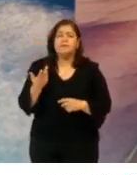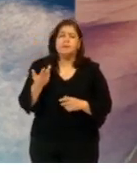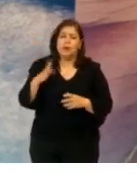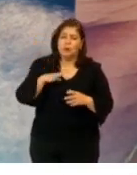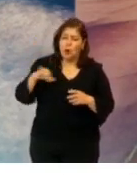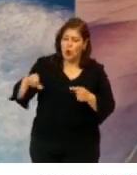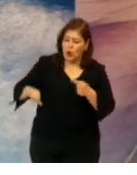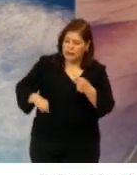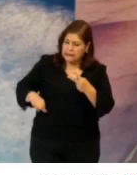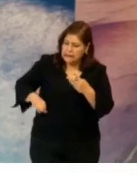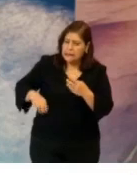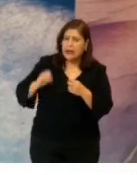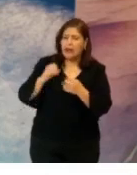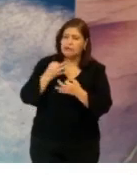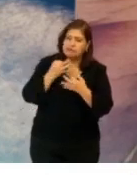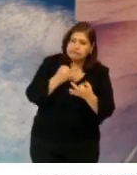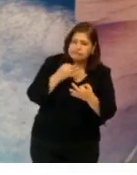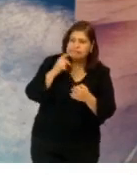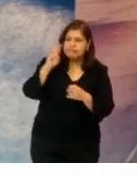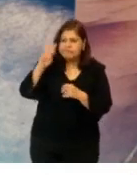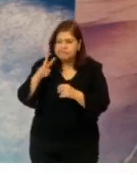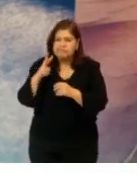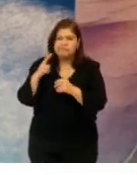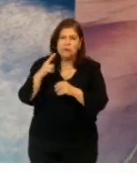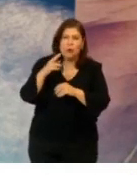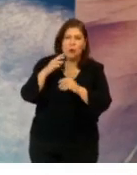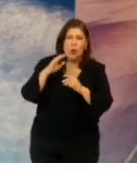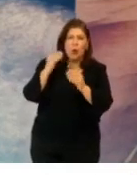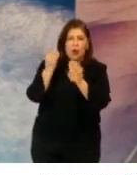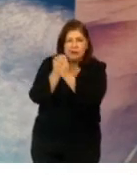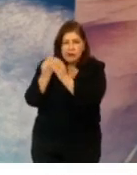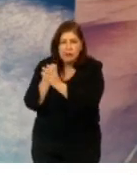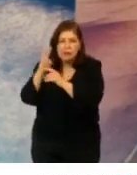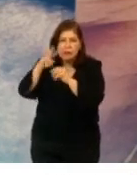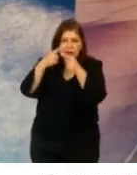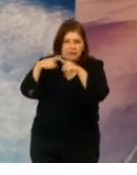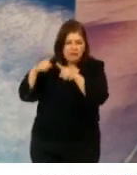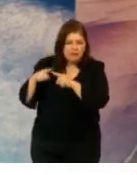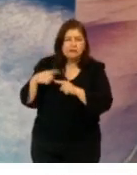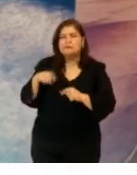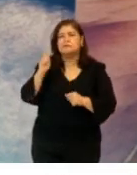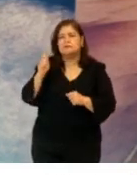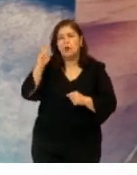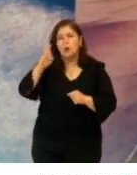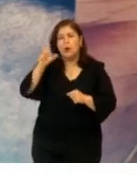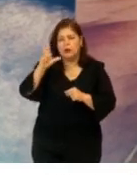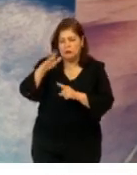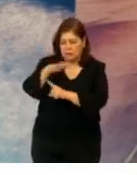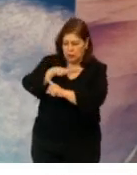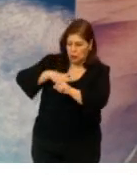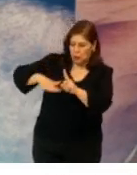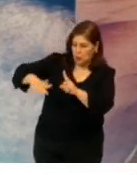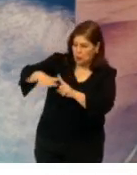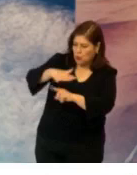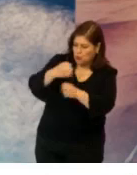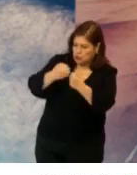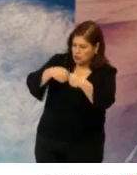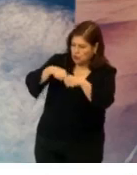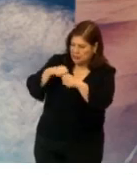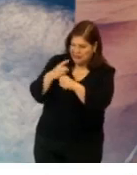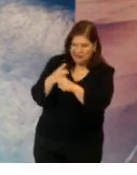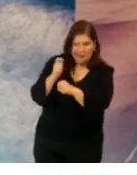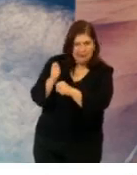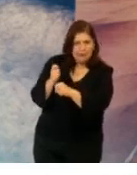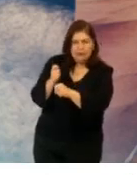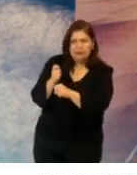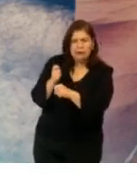causas distintas, que a veces es el asunto más complicado. Cuando hablamos de sociedad, creo que la palabra clave siempre es agregar,